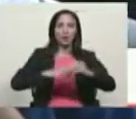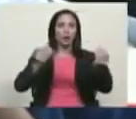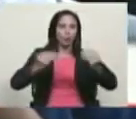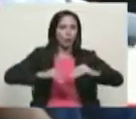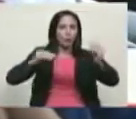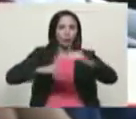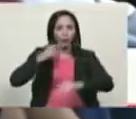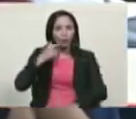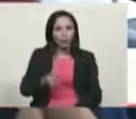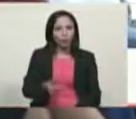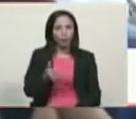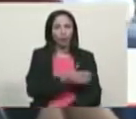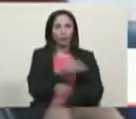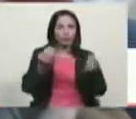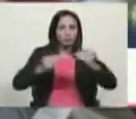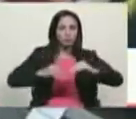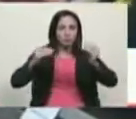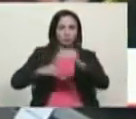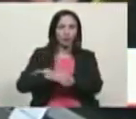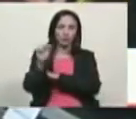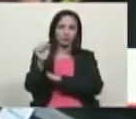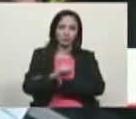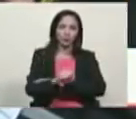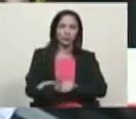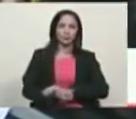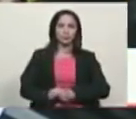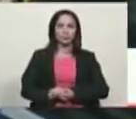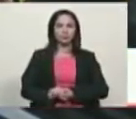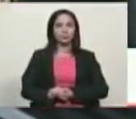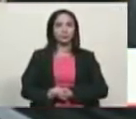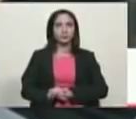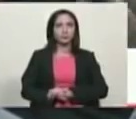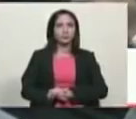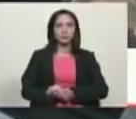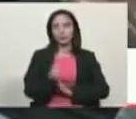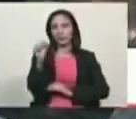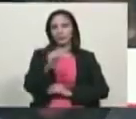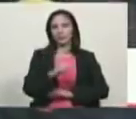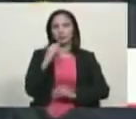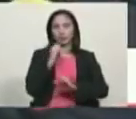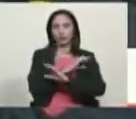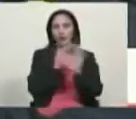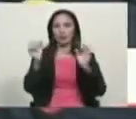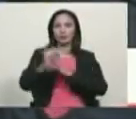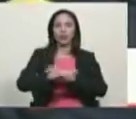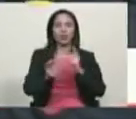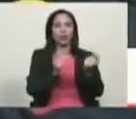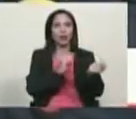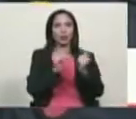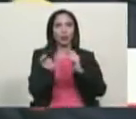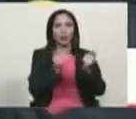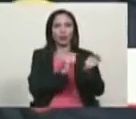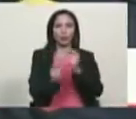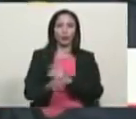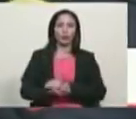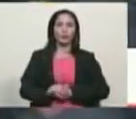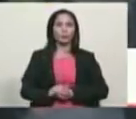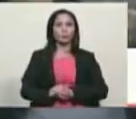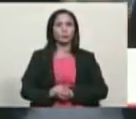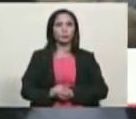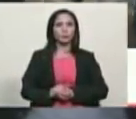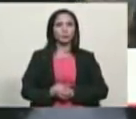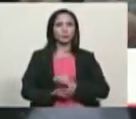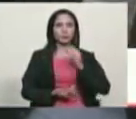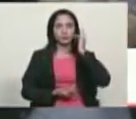acuerdos nacionales, sí, sí, sí, mil veces sí, diálogo, diálogo, mil veces diálogo.